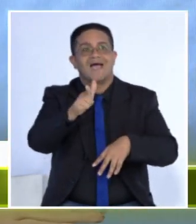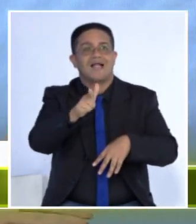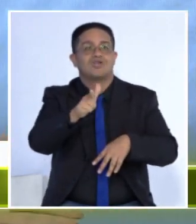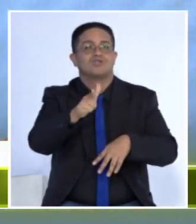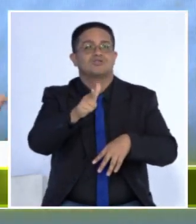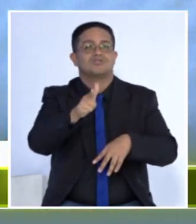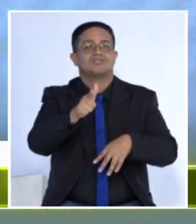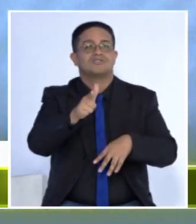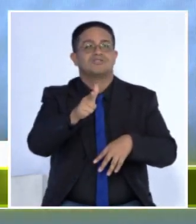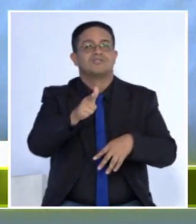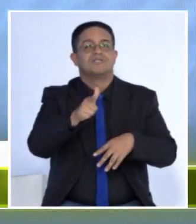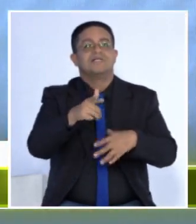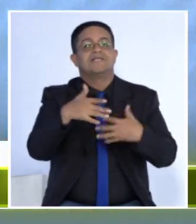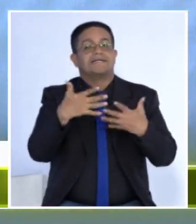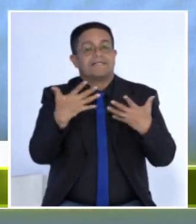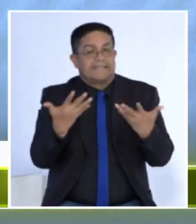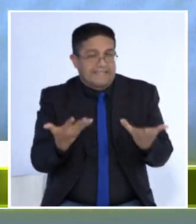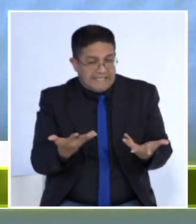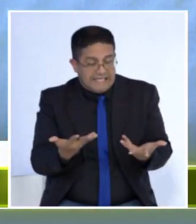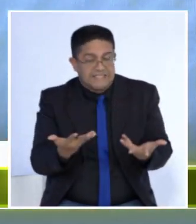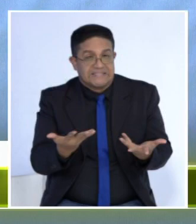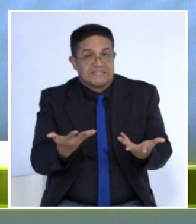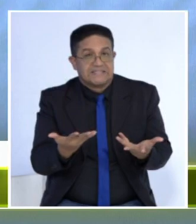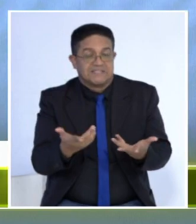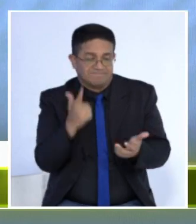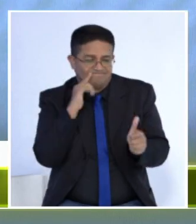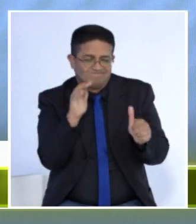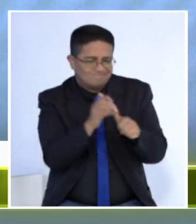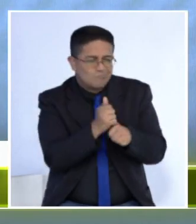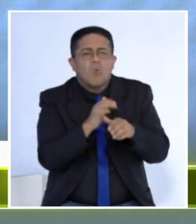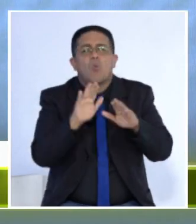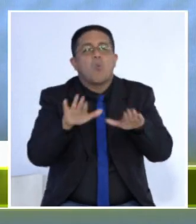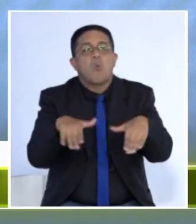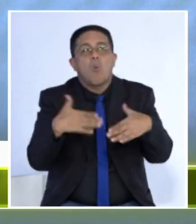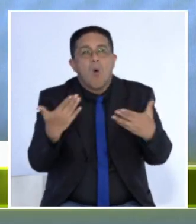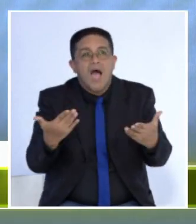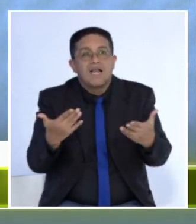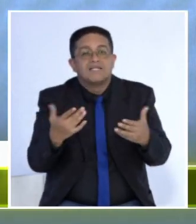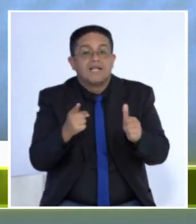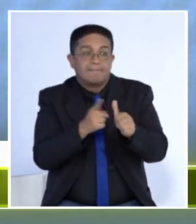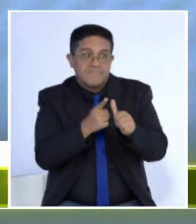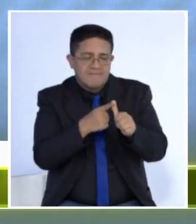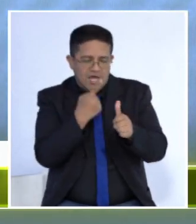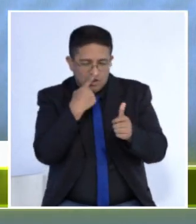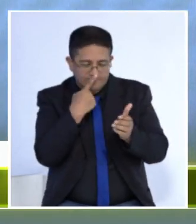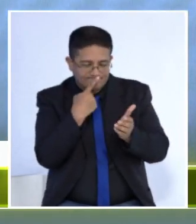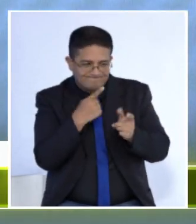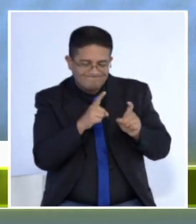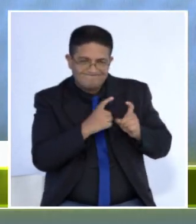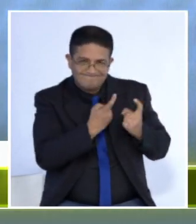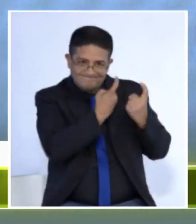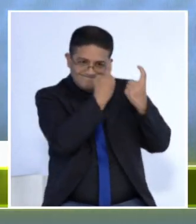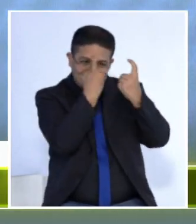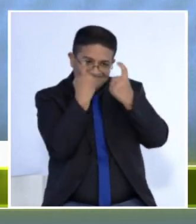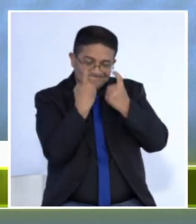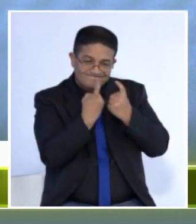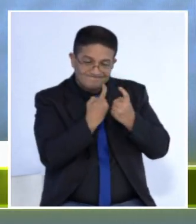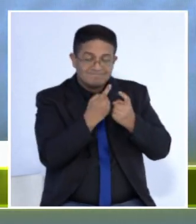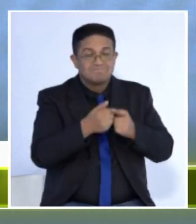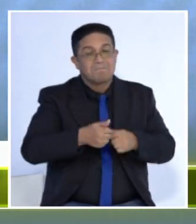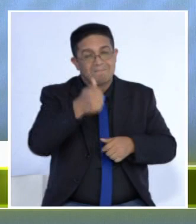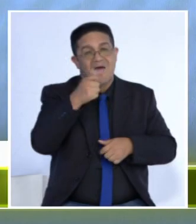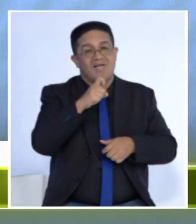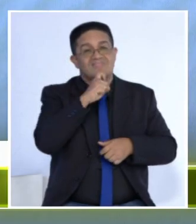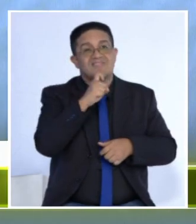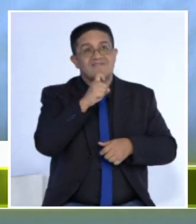maligna, que para determinar cuál es, hay que tomarle una biopsia. Claro, las biopsias son un poco más complejas de